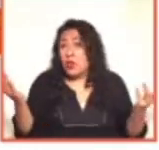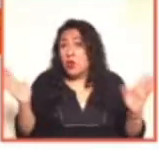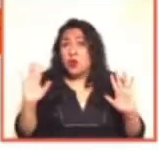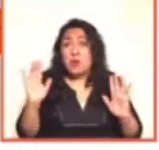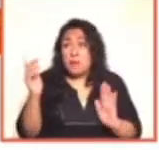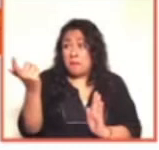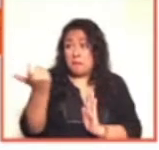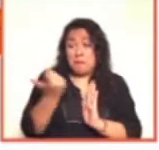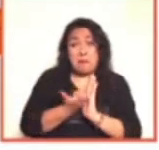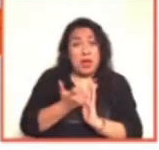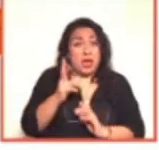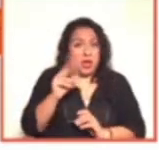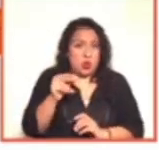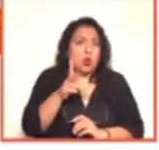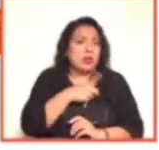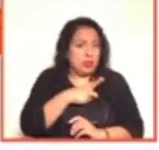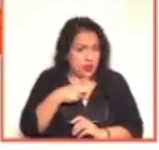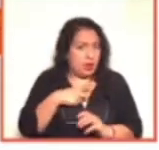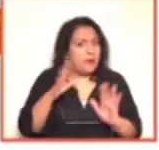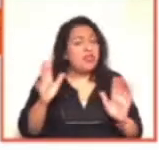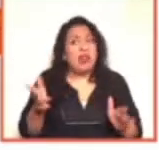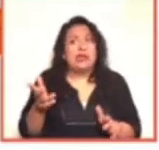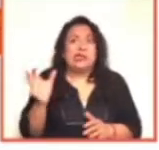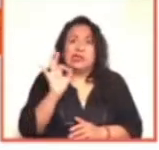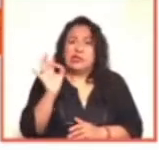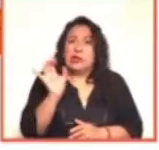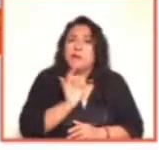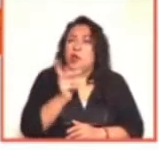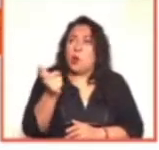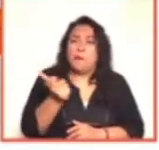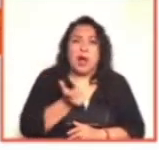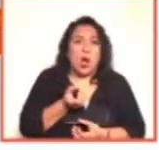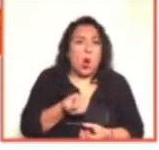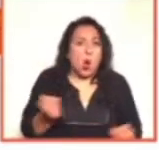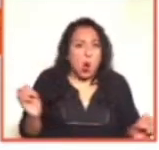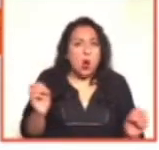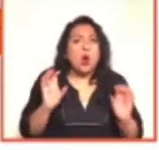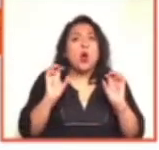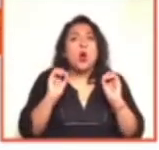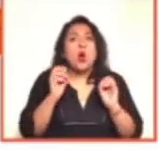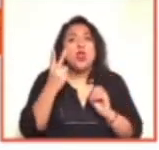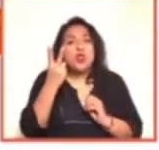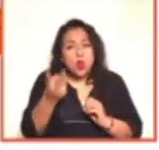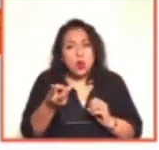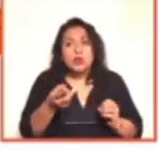paguen lo que ya nos deben, y dos, que no nos dejen ingresar los libros.